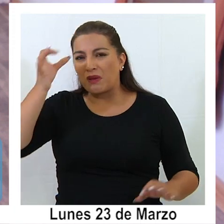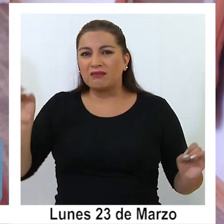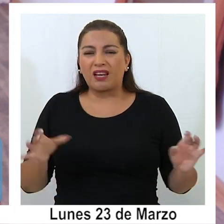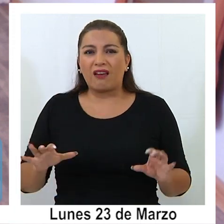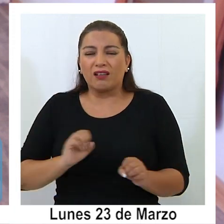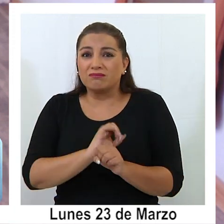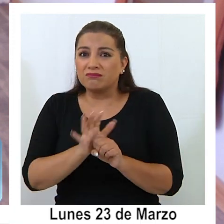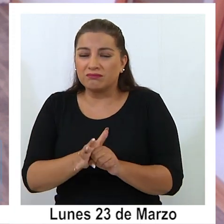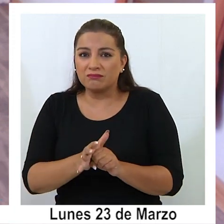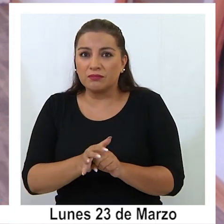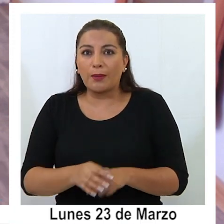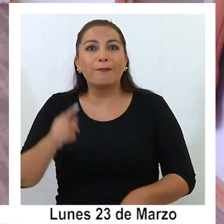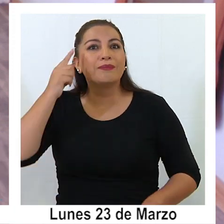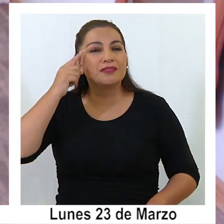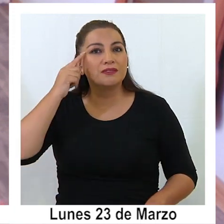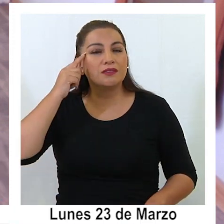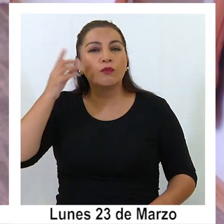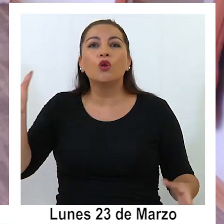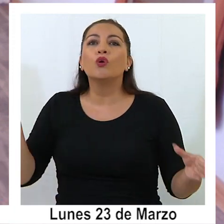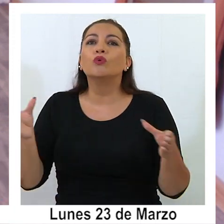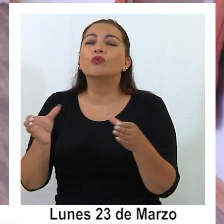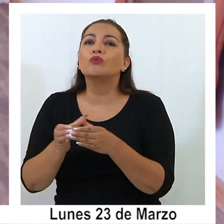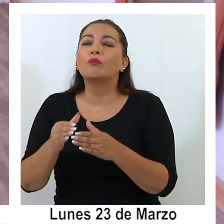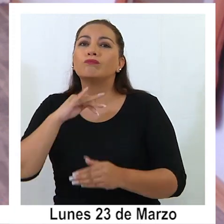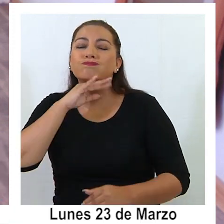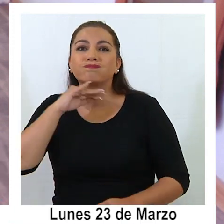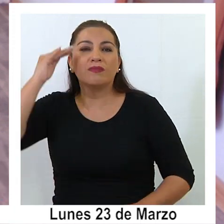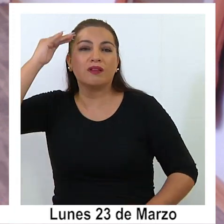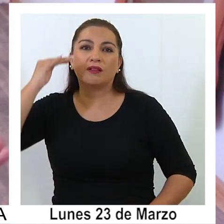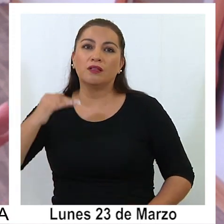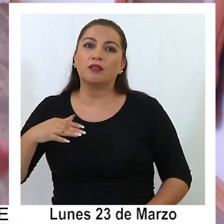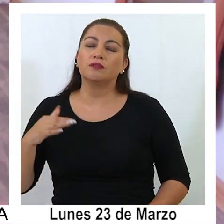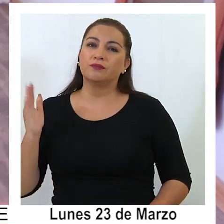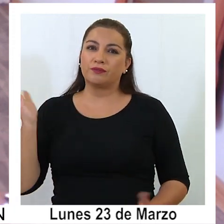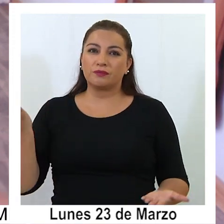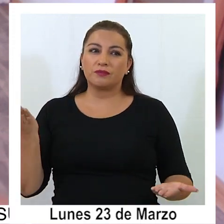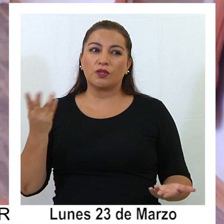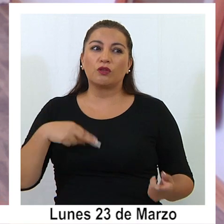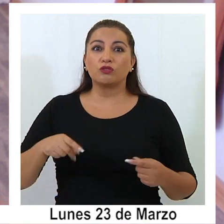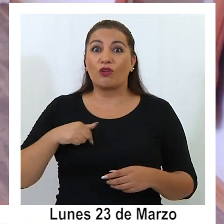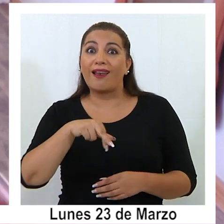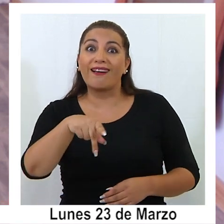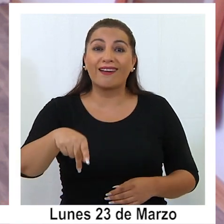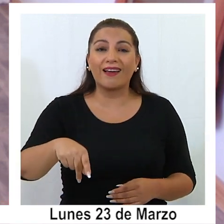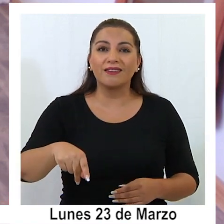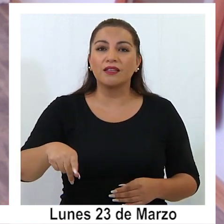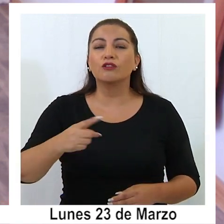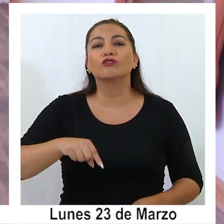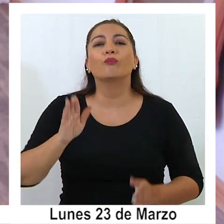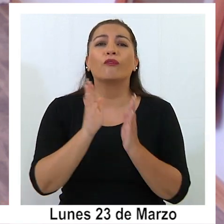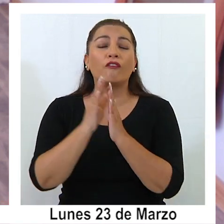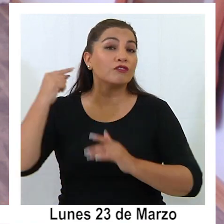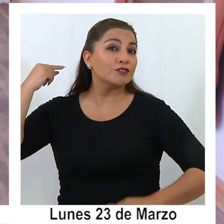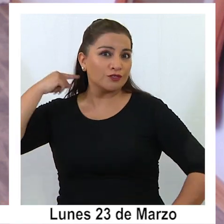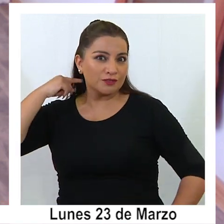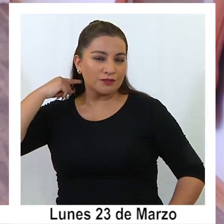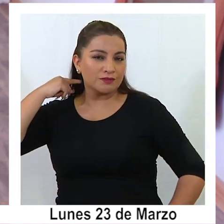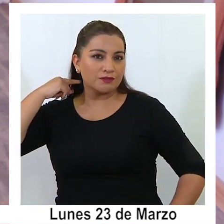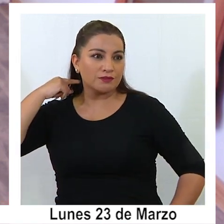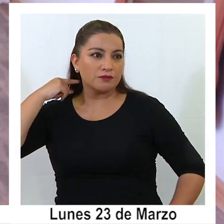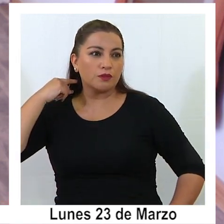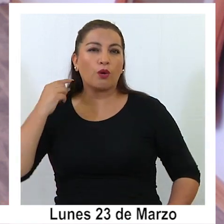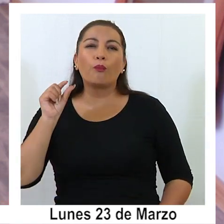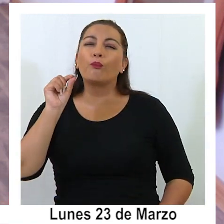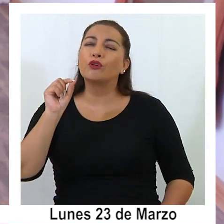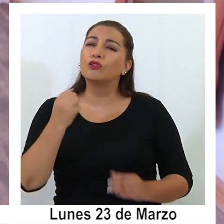dé coronavirus, pero pensemos en los grupos de riesgo, en quienes nosotros arriesgamos cuando salimos a la calle, seamos conscientes. Seamos